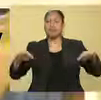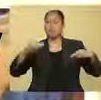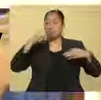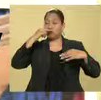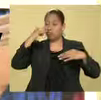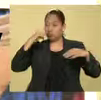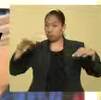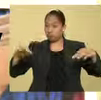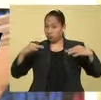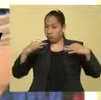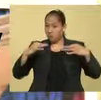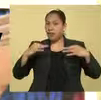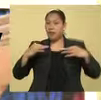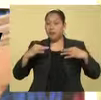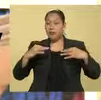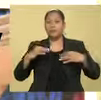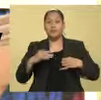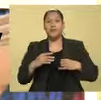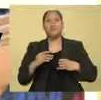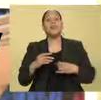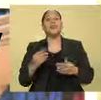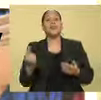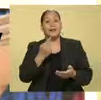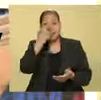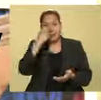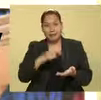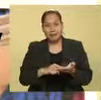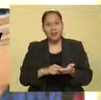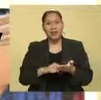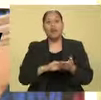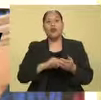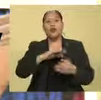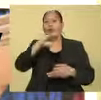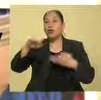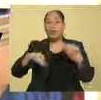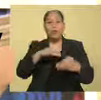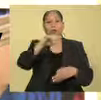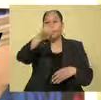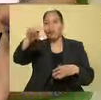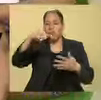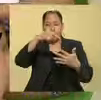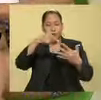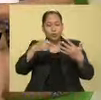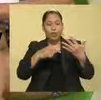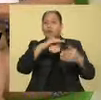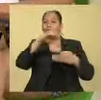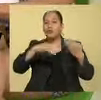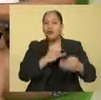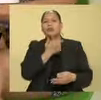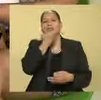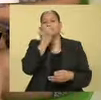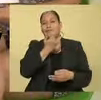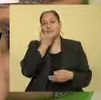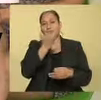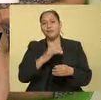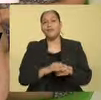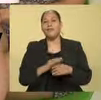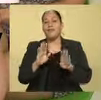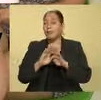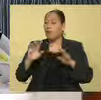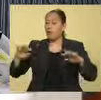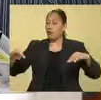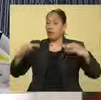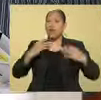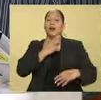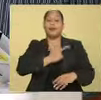mundo más o menos se defiende, pero ¿qué creen? ¿Qué? Que todos cojean del mismo pie. Todos somos dependientes de algo de afuera.